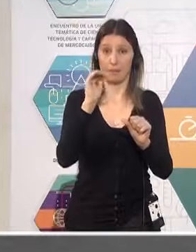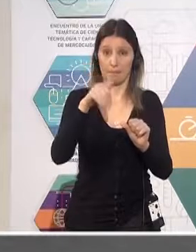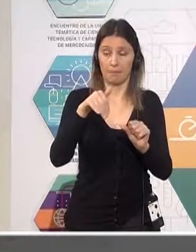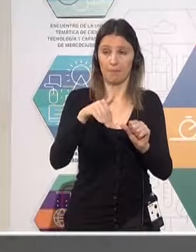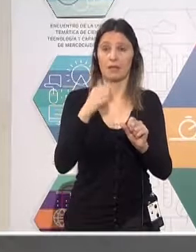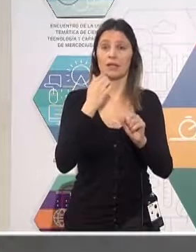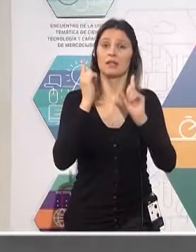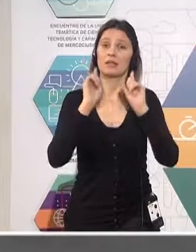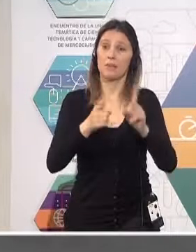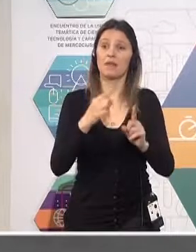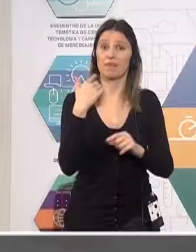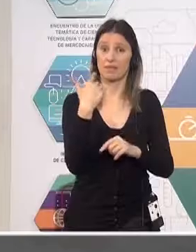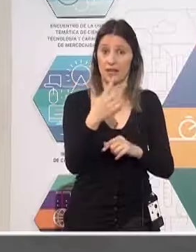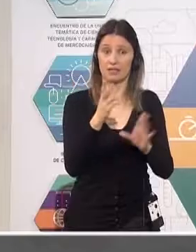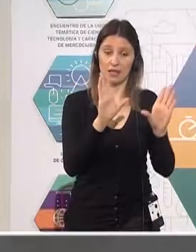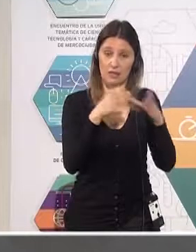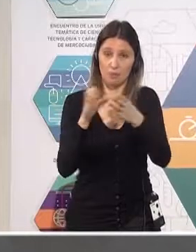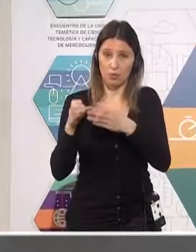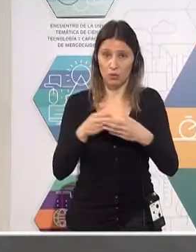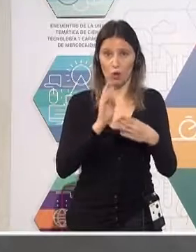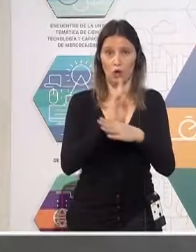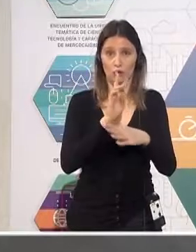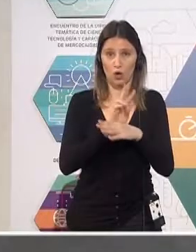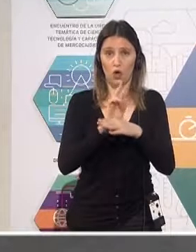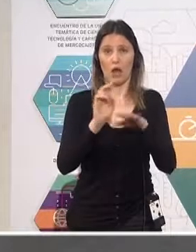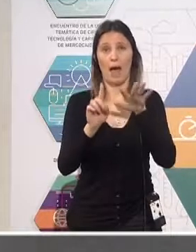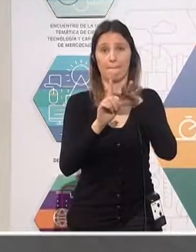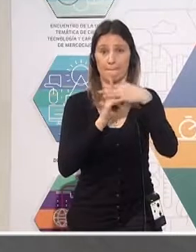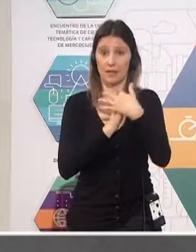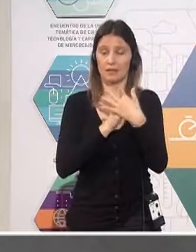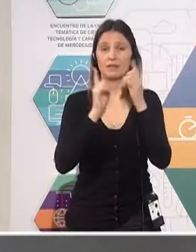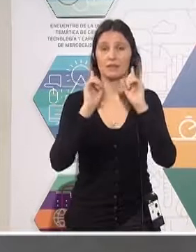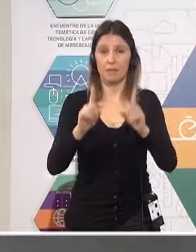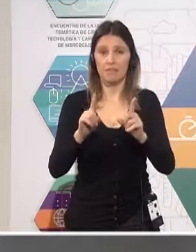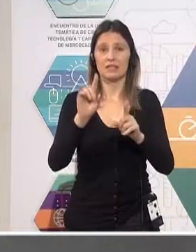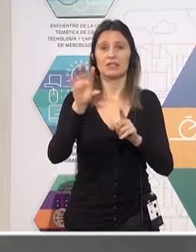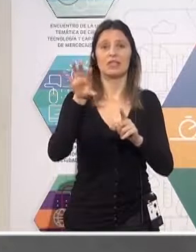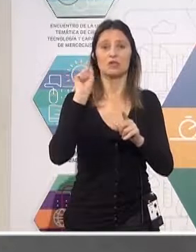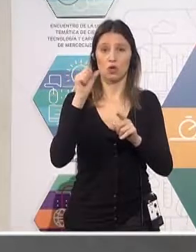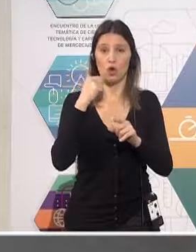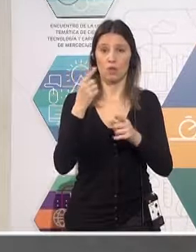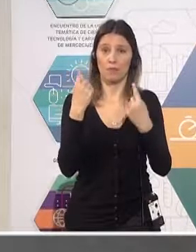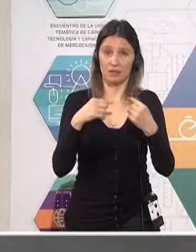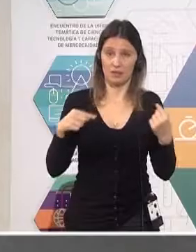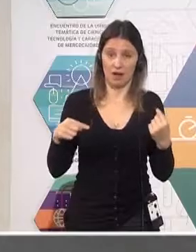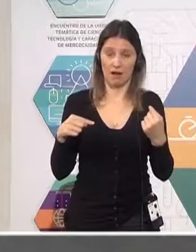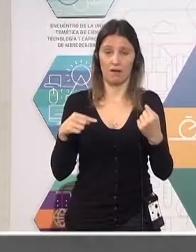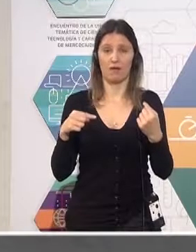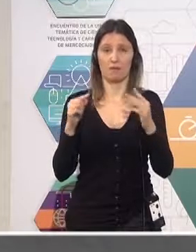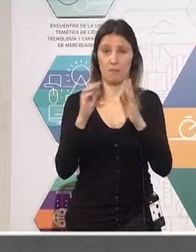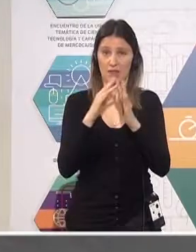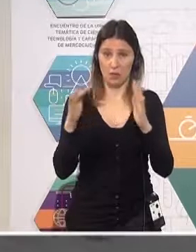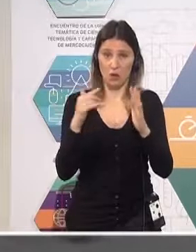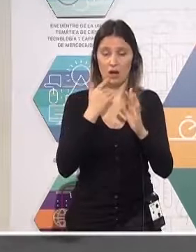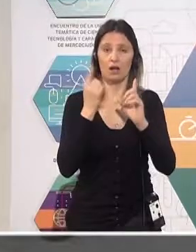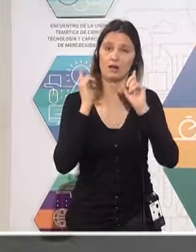tres equipos de laboral de control ambiental más dos sensores de material particulado o sea que con esto